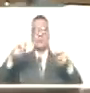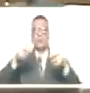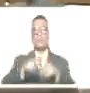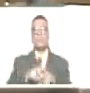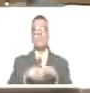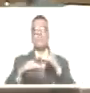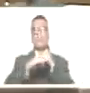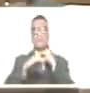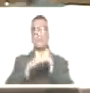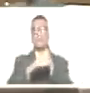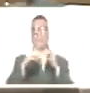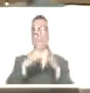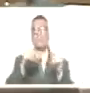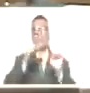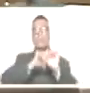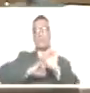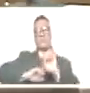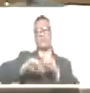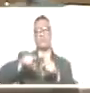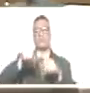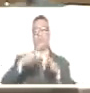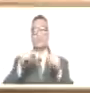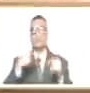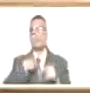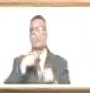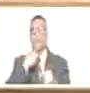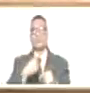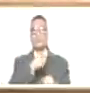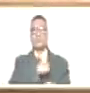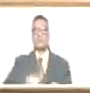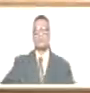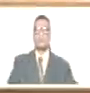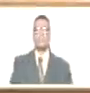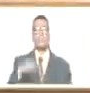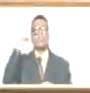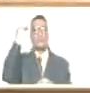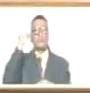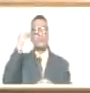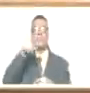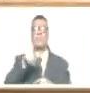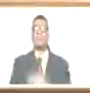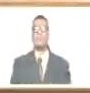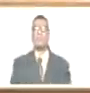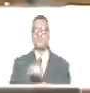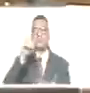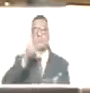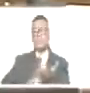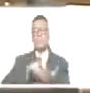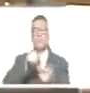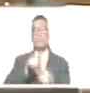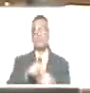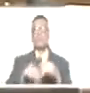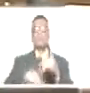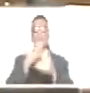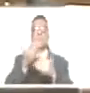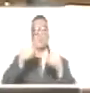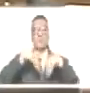no discriminación. Es todo, señor presidente. En consideración, aprobado. Siguiente.